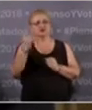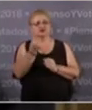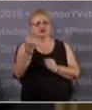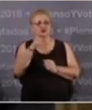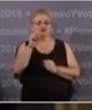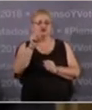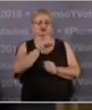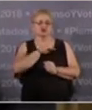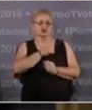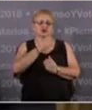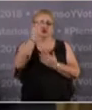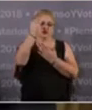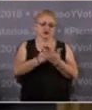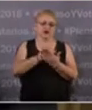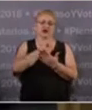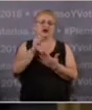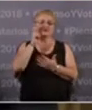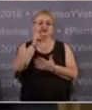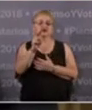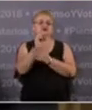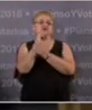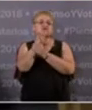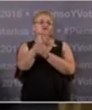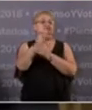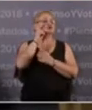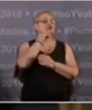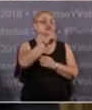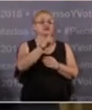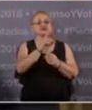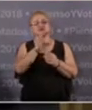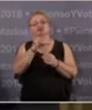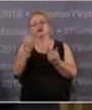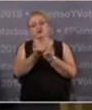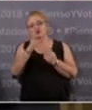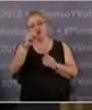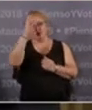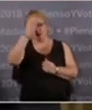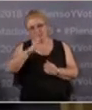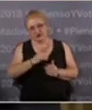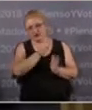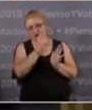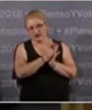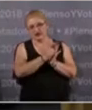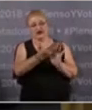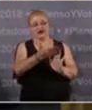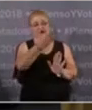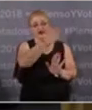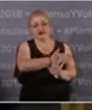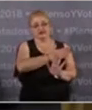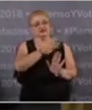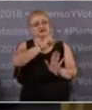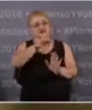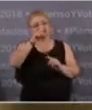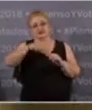las medidas de cámaras y de vigilancia. Necesitamos fomentar una cultura de la legalidad, una prevención de la violencia en todas las esferas